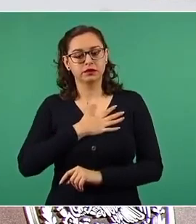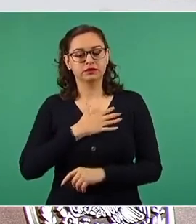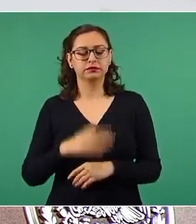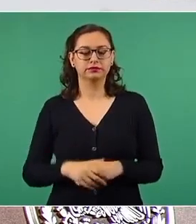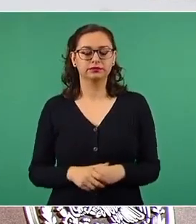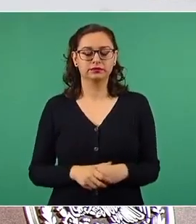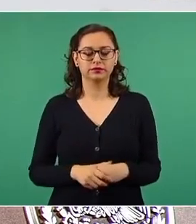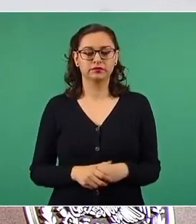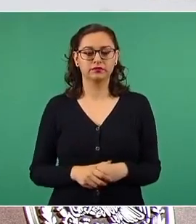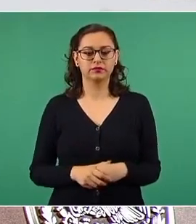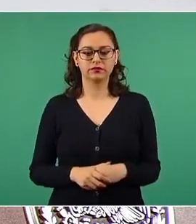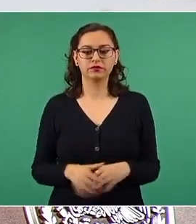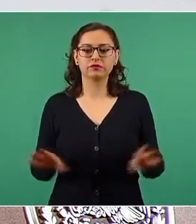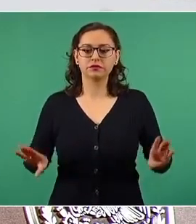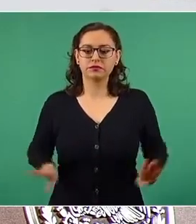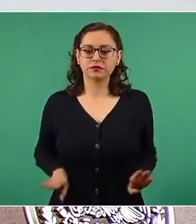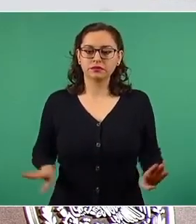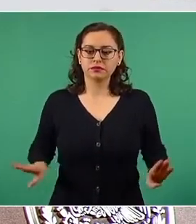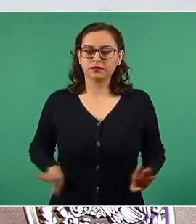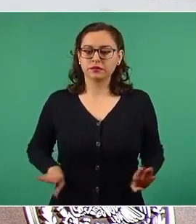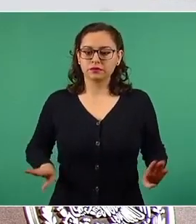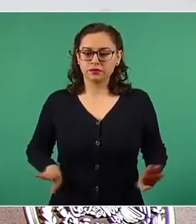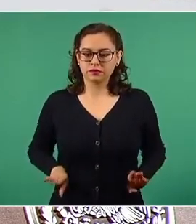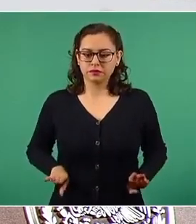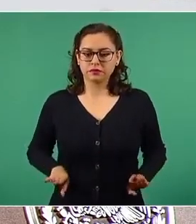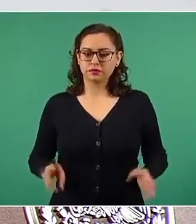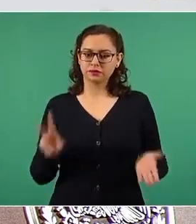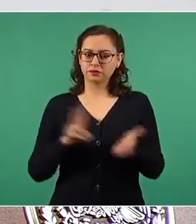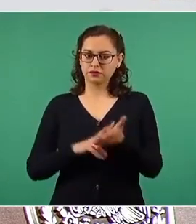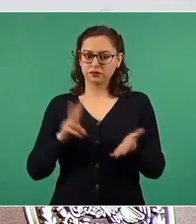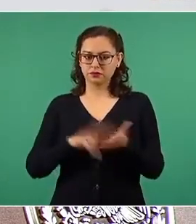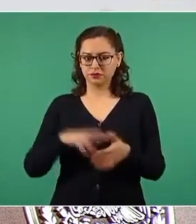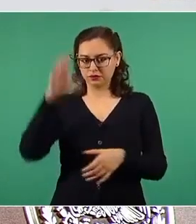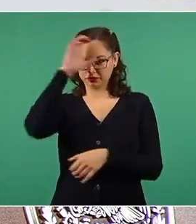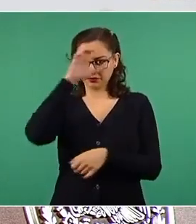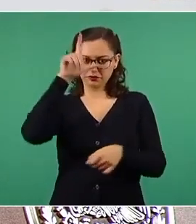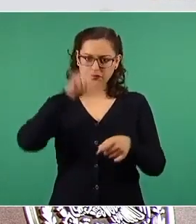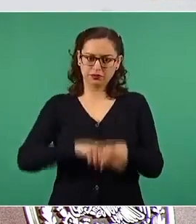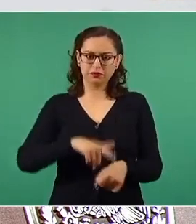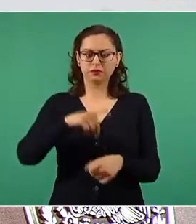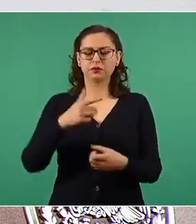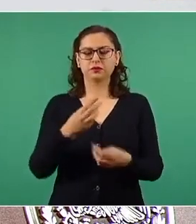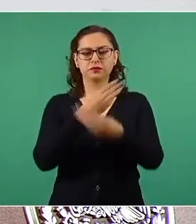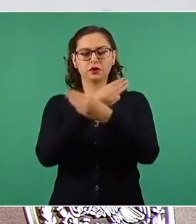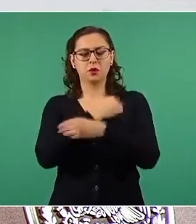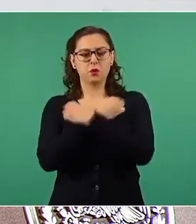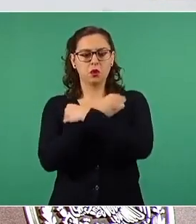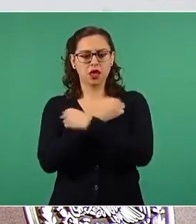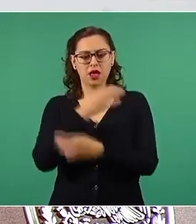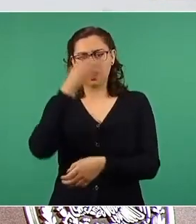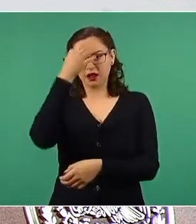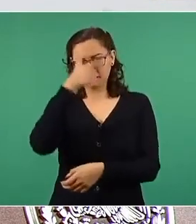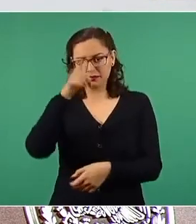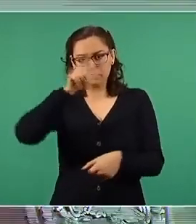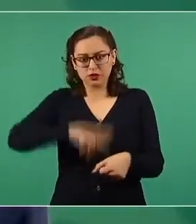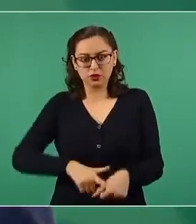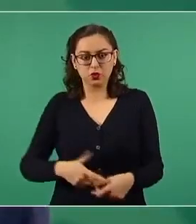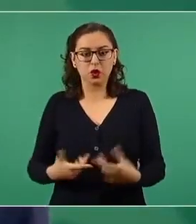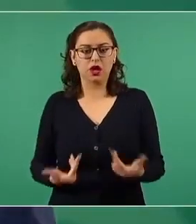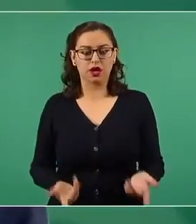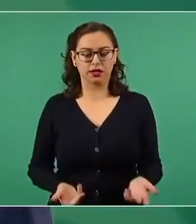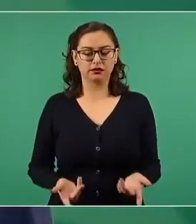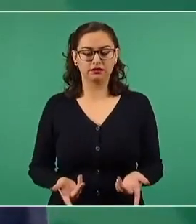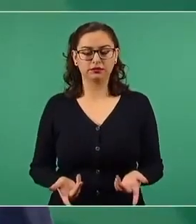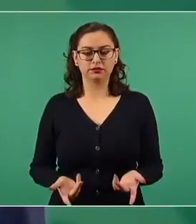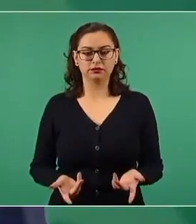si conservamos valores culturales, morales, espirituales, si nos